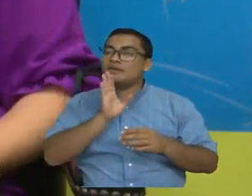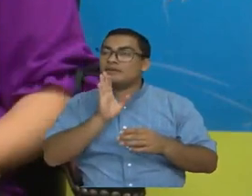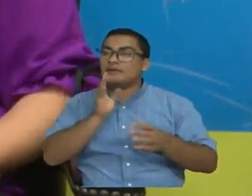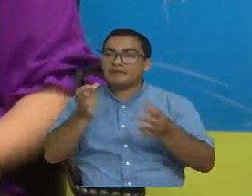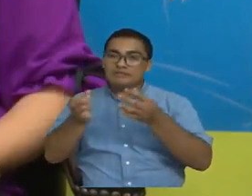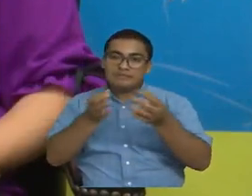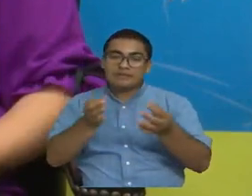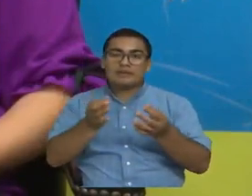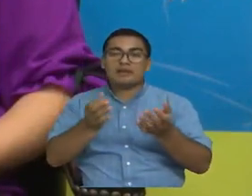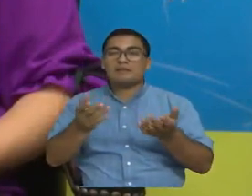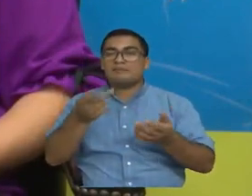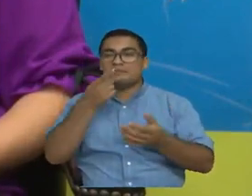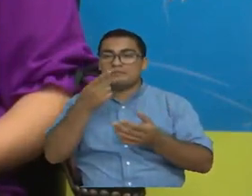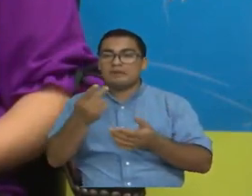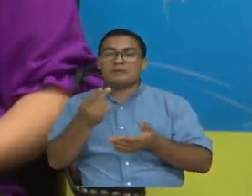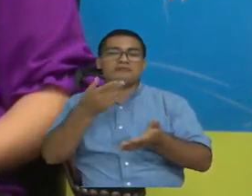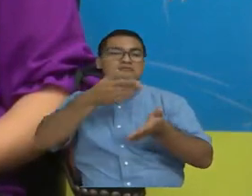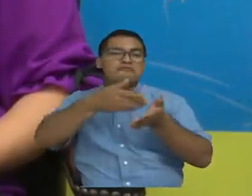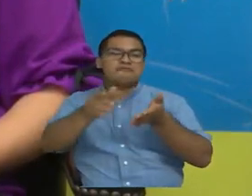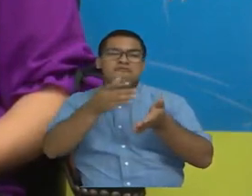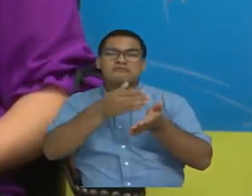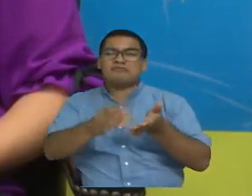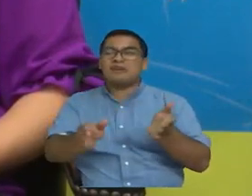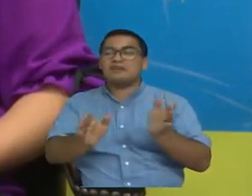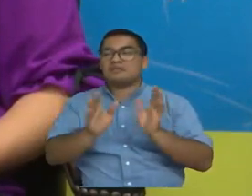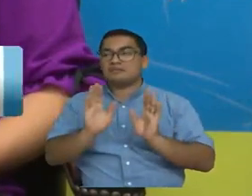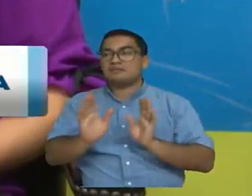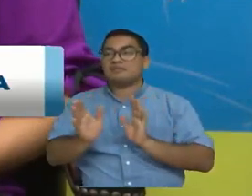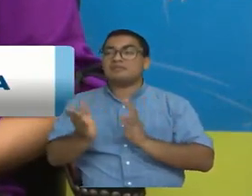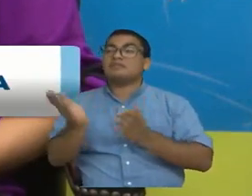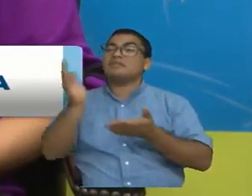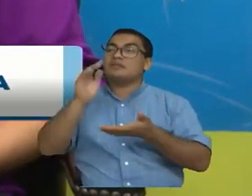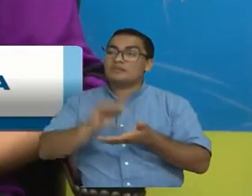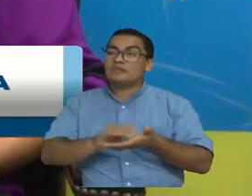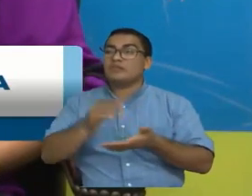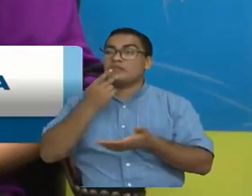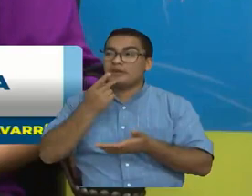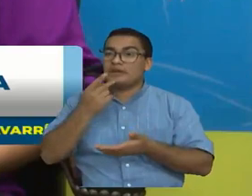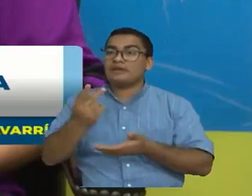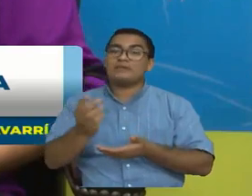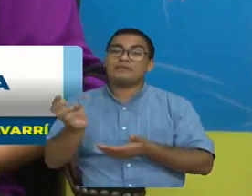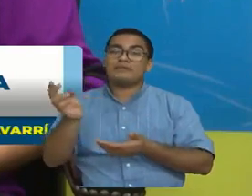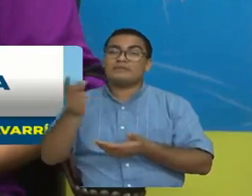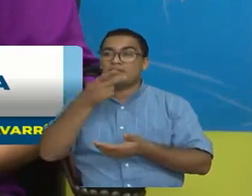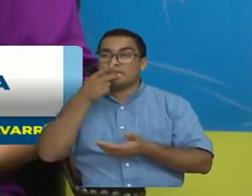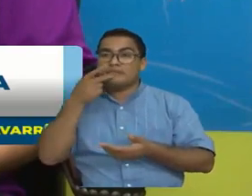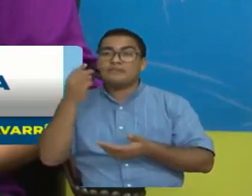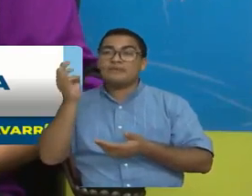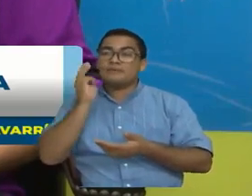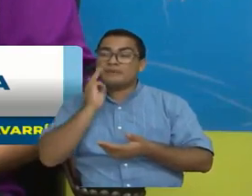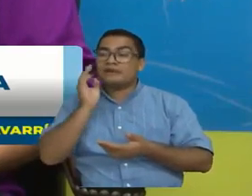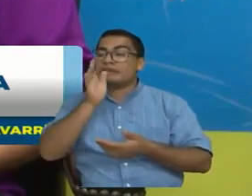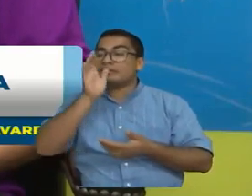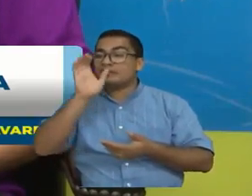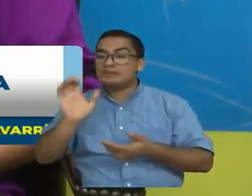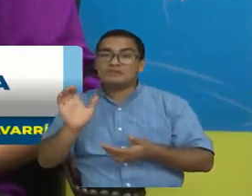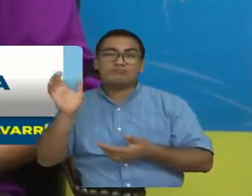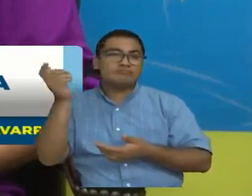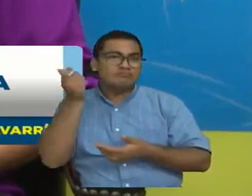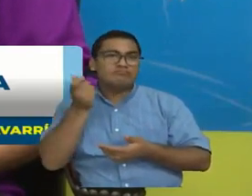un lenguaje claro, sencillo, haciendo repeticiones verbales los padres para que los niños lo escuchen